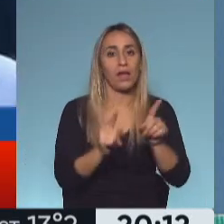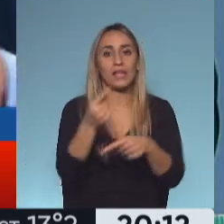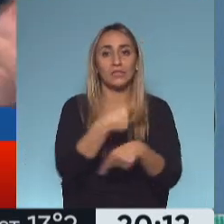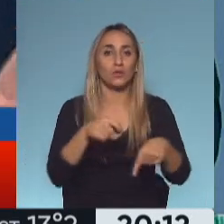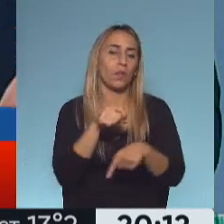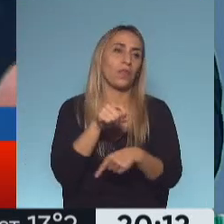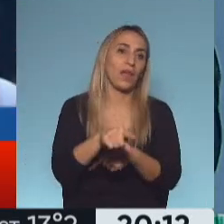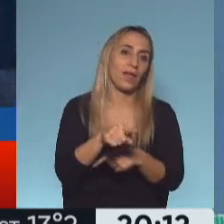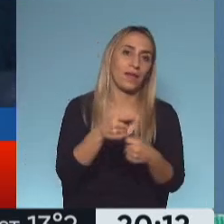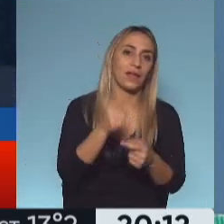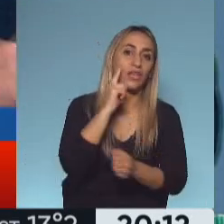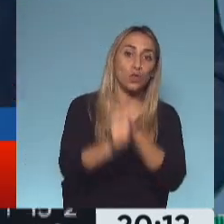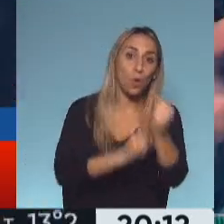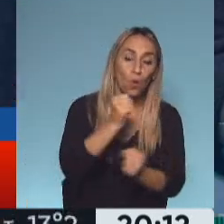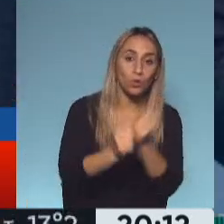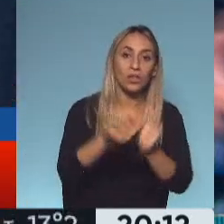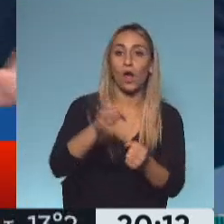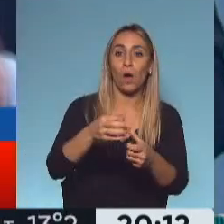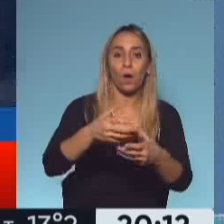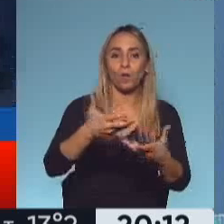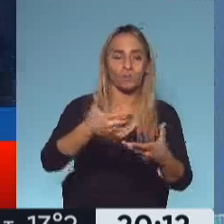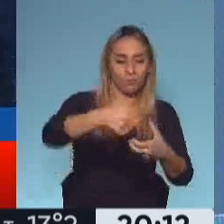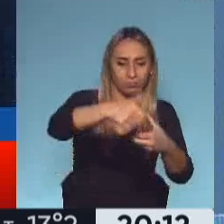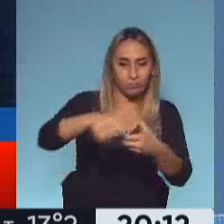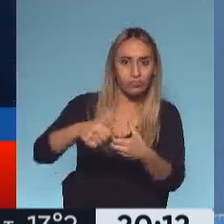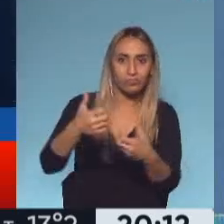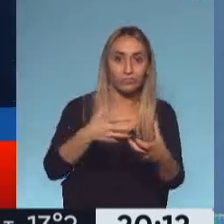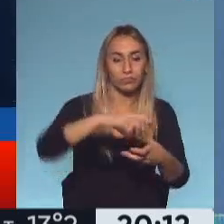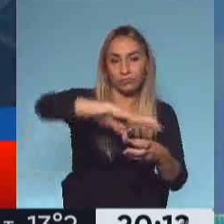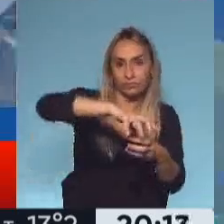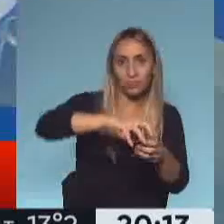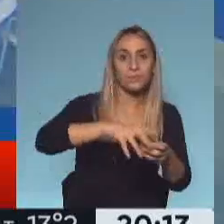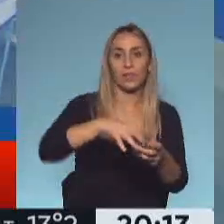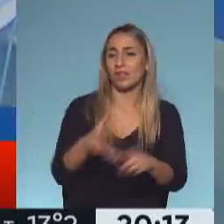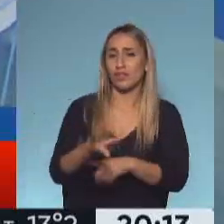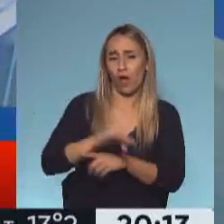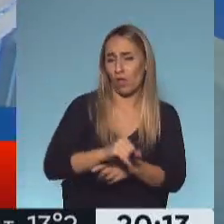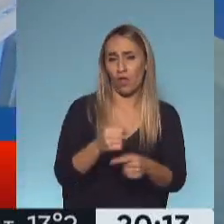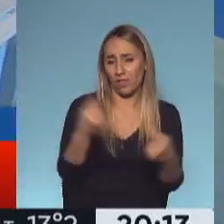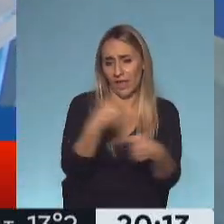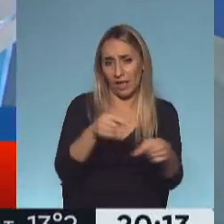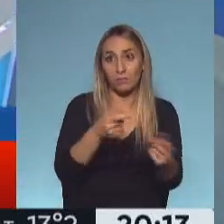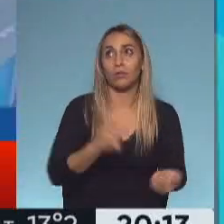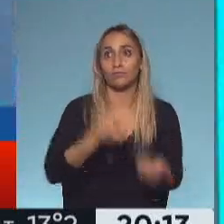tienen que ver con la industrialización o con los envases, con muchos de los productos que consumimos cotidianamente.